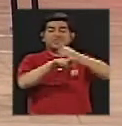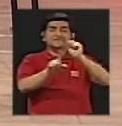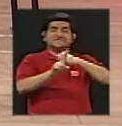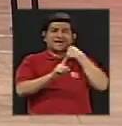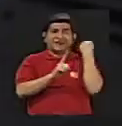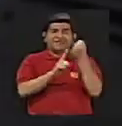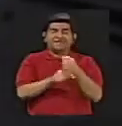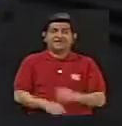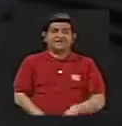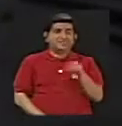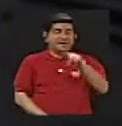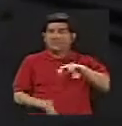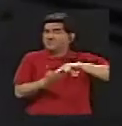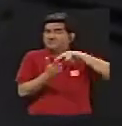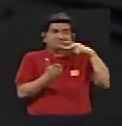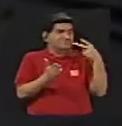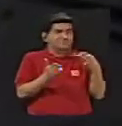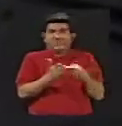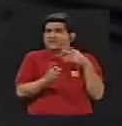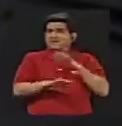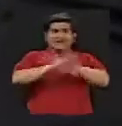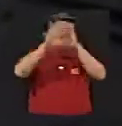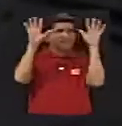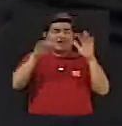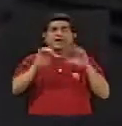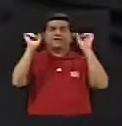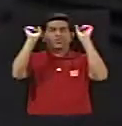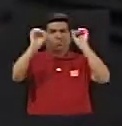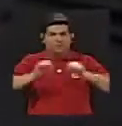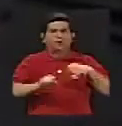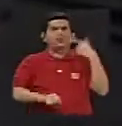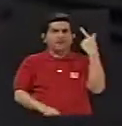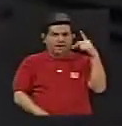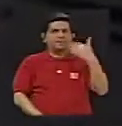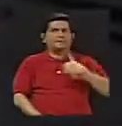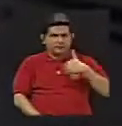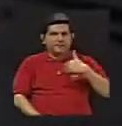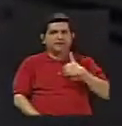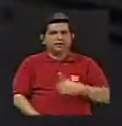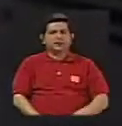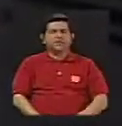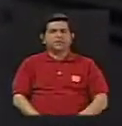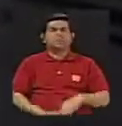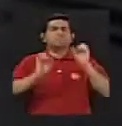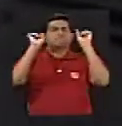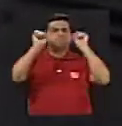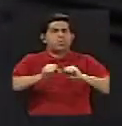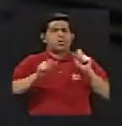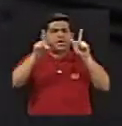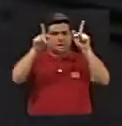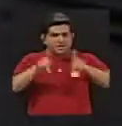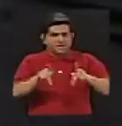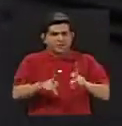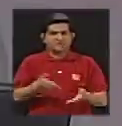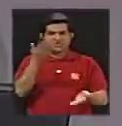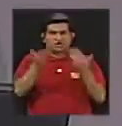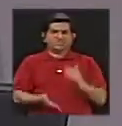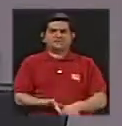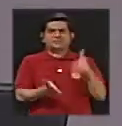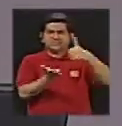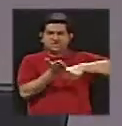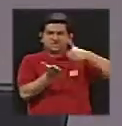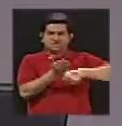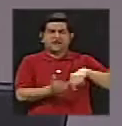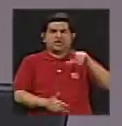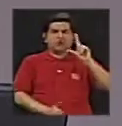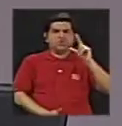situación de indefinición, porque podría, y peligrosa, digo yo, porque podría ser que alguna gente que dispuesta a votar por don